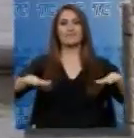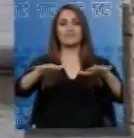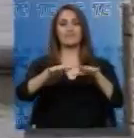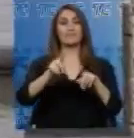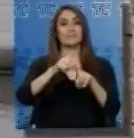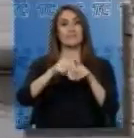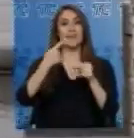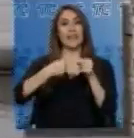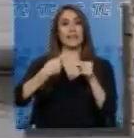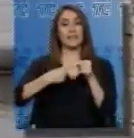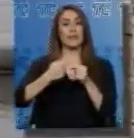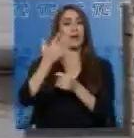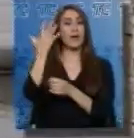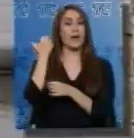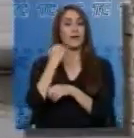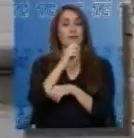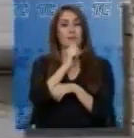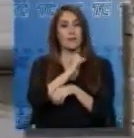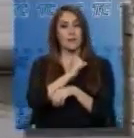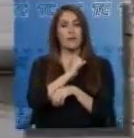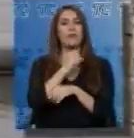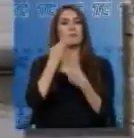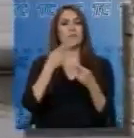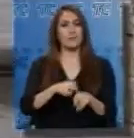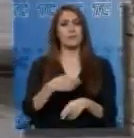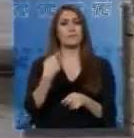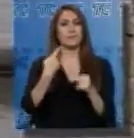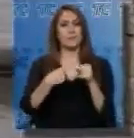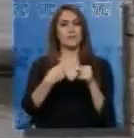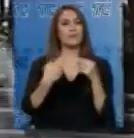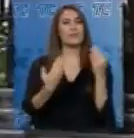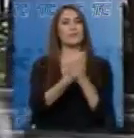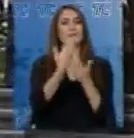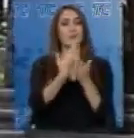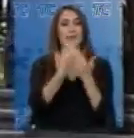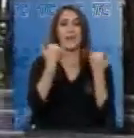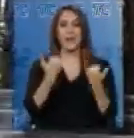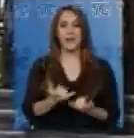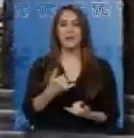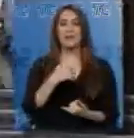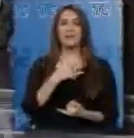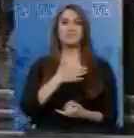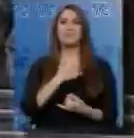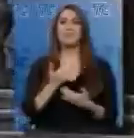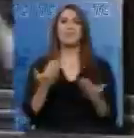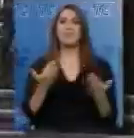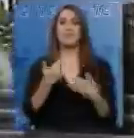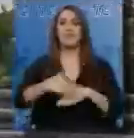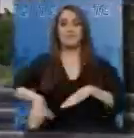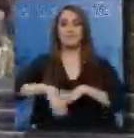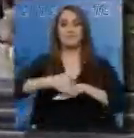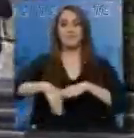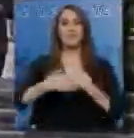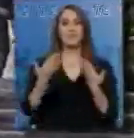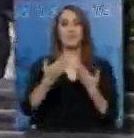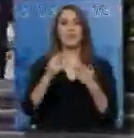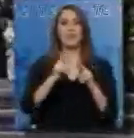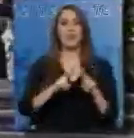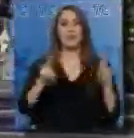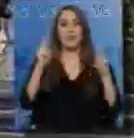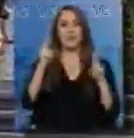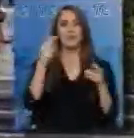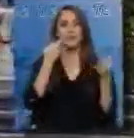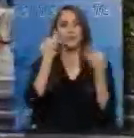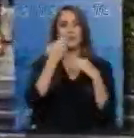antiguo, también tenemos el Quito moderno. María Caridad Ábalos precisamente se encuentra en la avenida Naciones Unidas para darnos